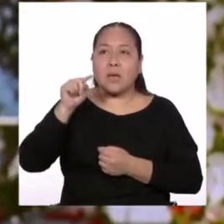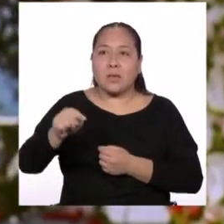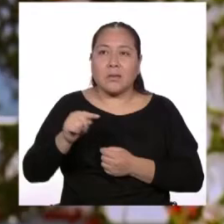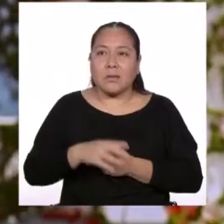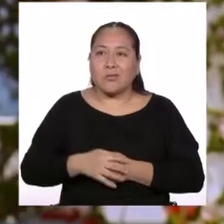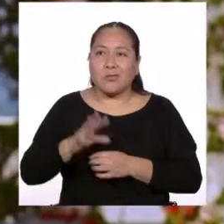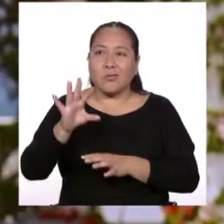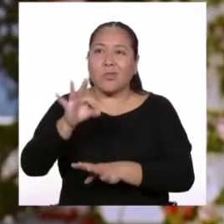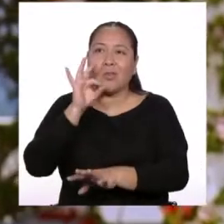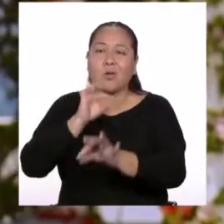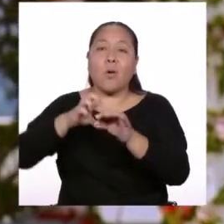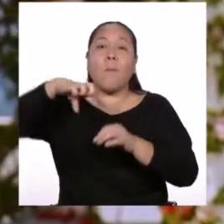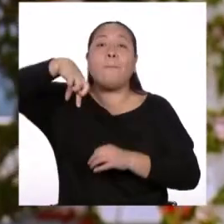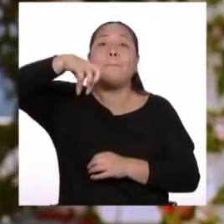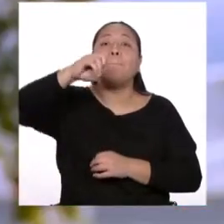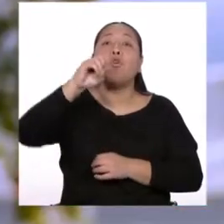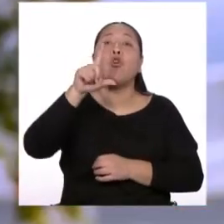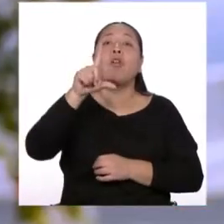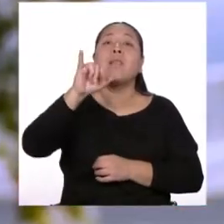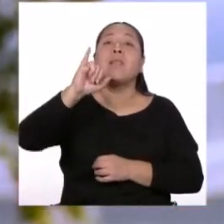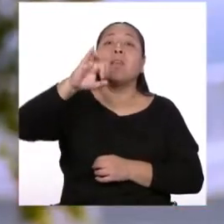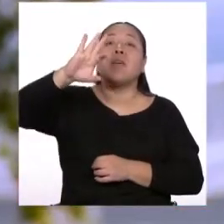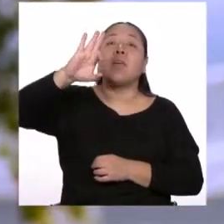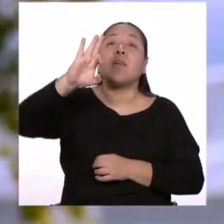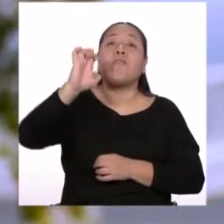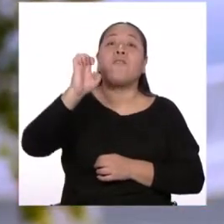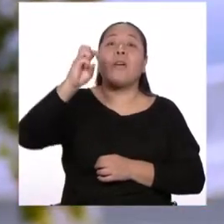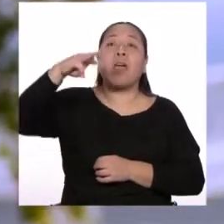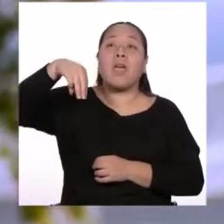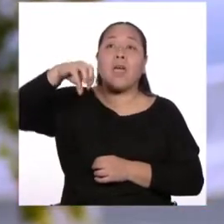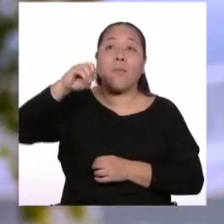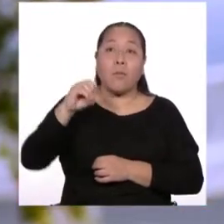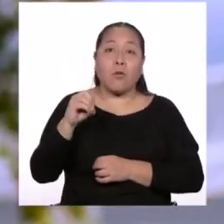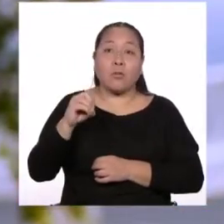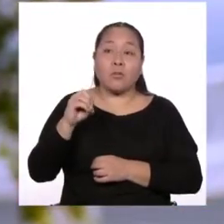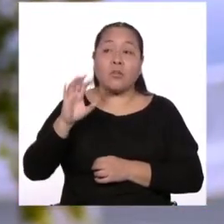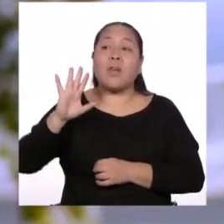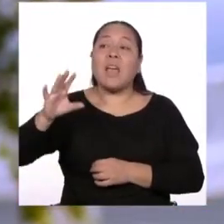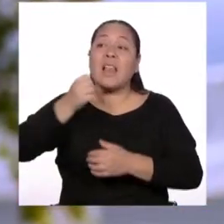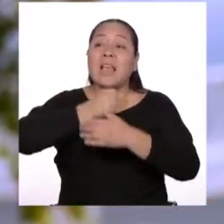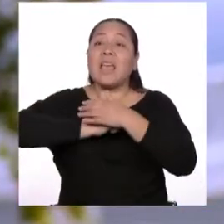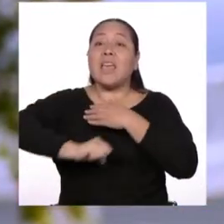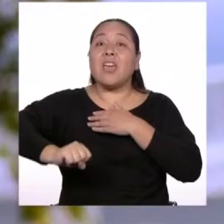desgracia de encontrarnos con Polifemo, hijo del mismísimo dios Poseidón.